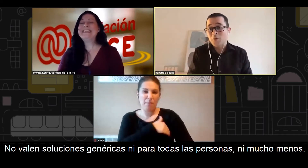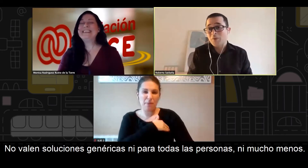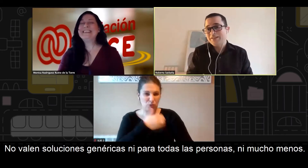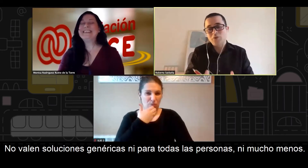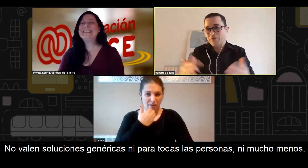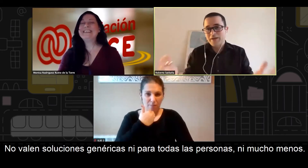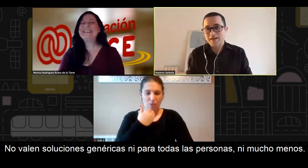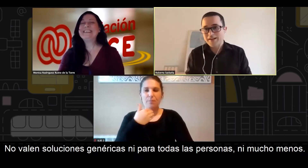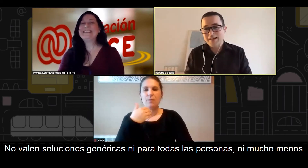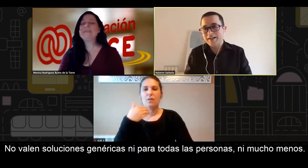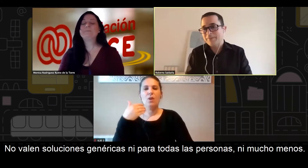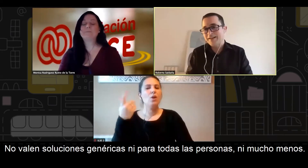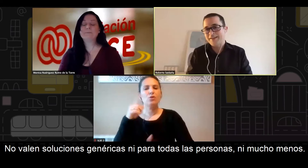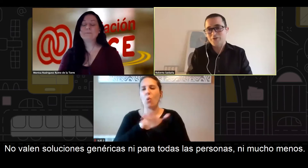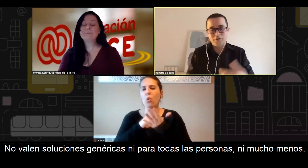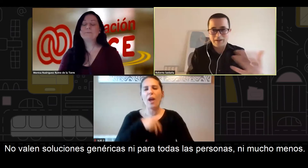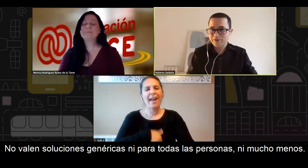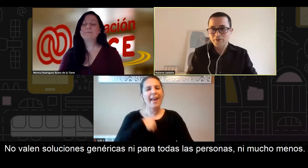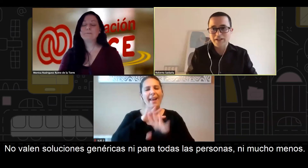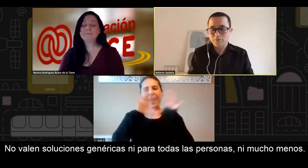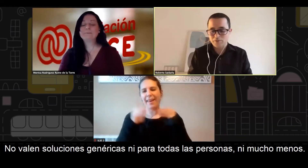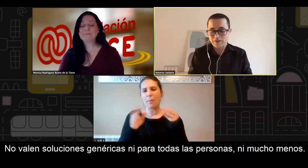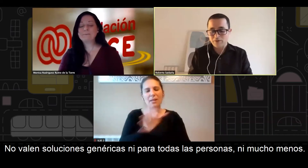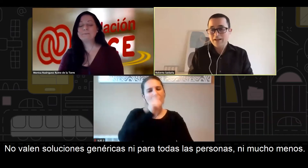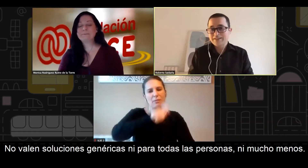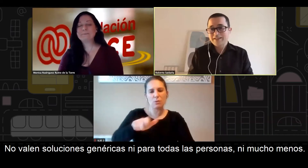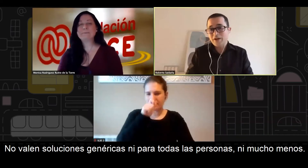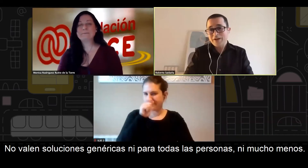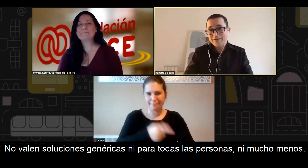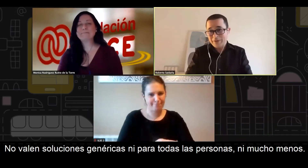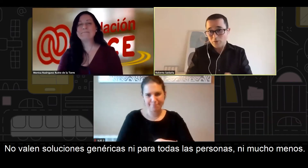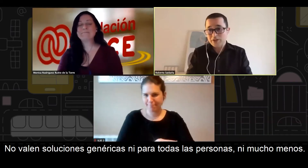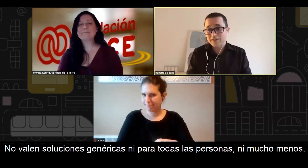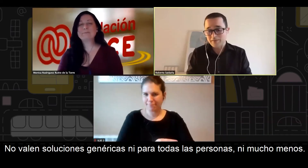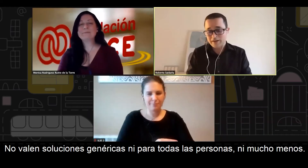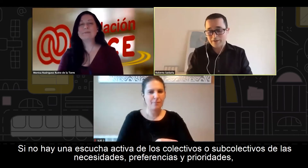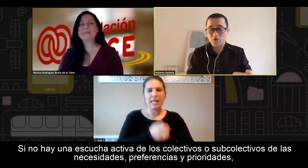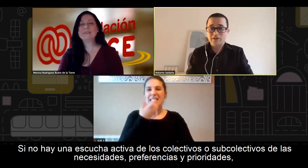no valen soluciones genéricas ni para todas las personas, ni mucho menos. Si no hay una escucha